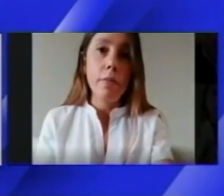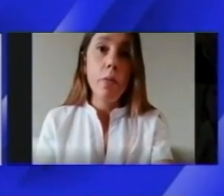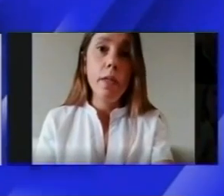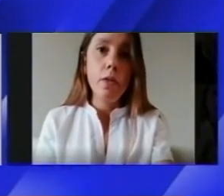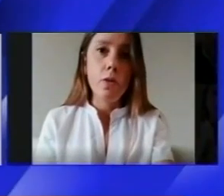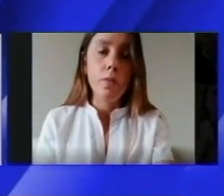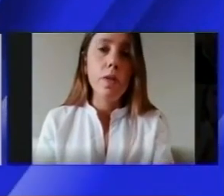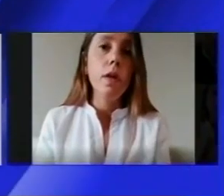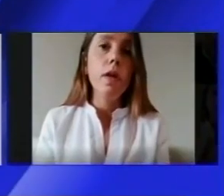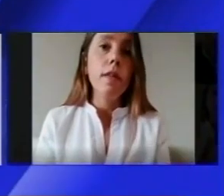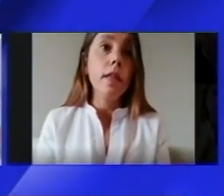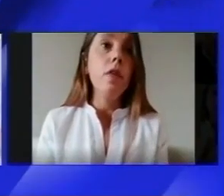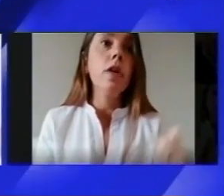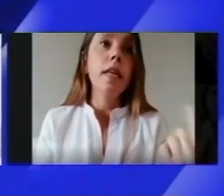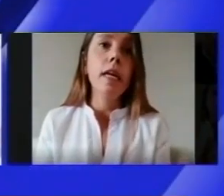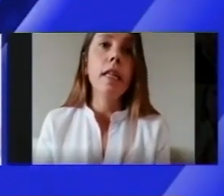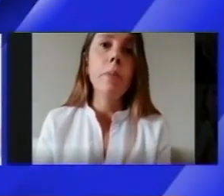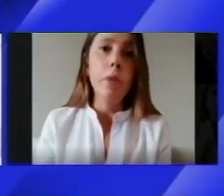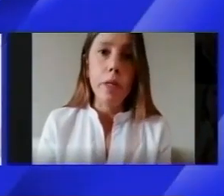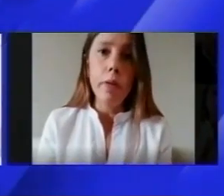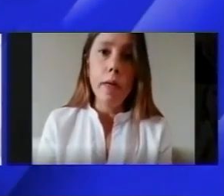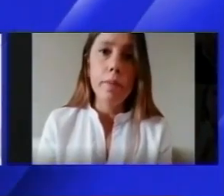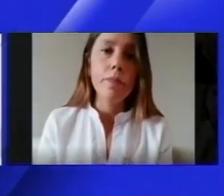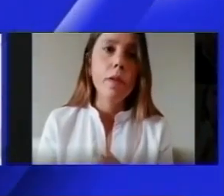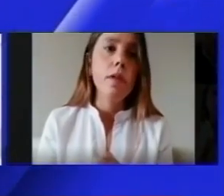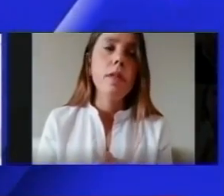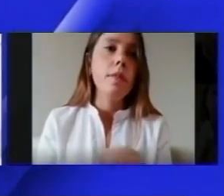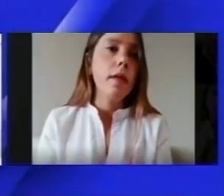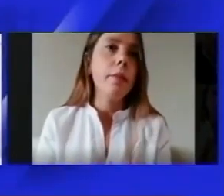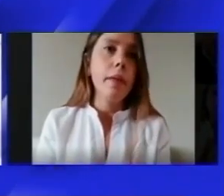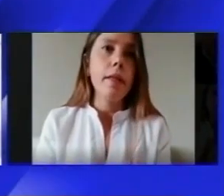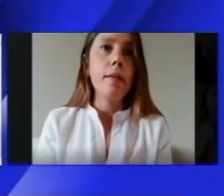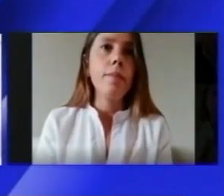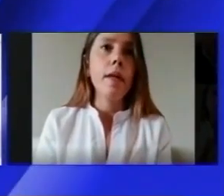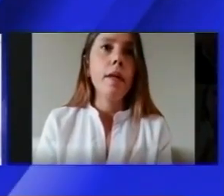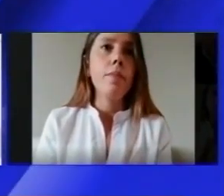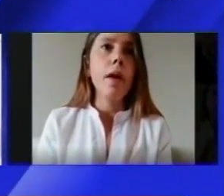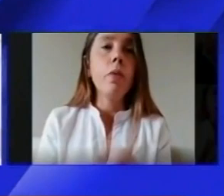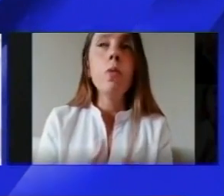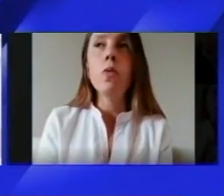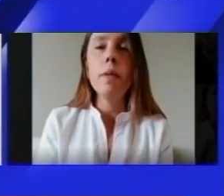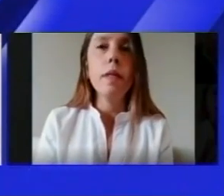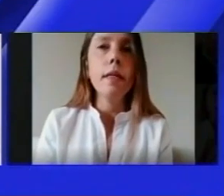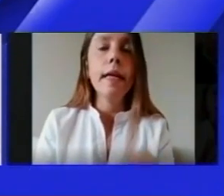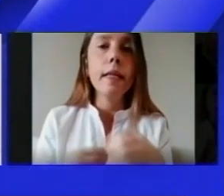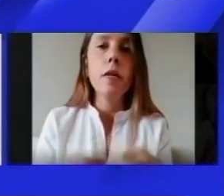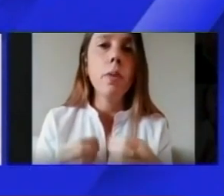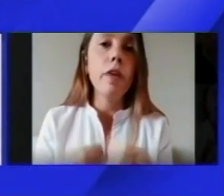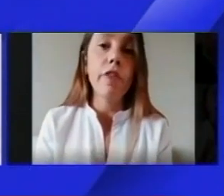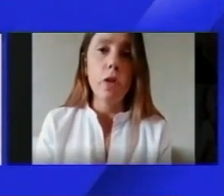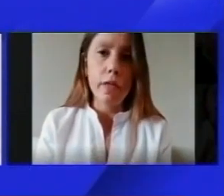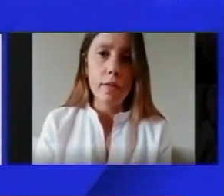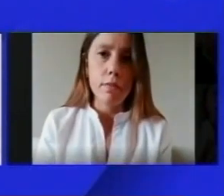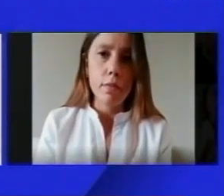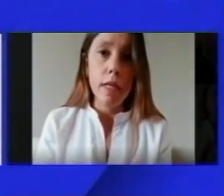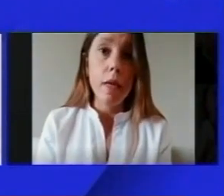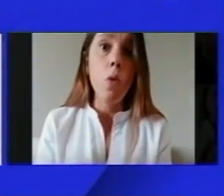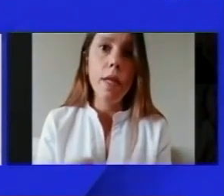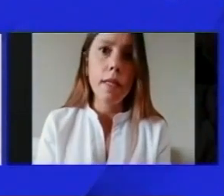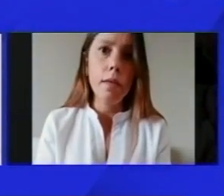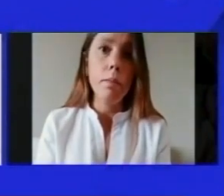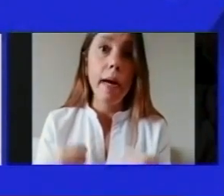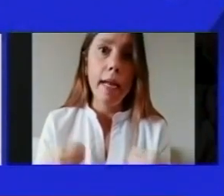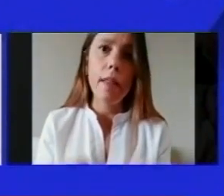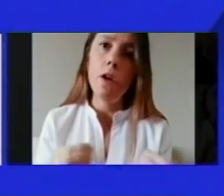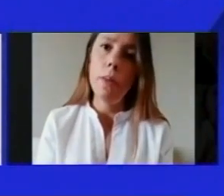físico a ese momento. Trata de lo que tengas disponible. Sí, de repente, a vos puntualmente te encanta comer alfajores y